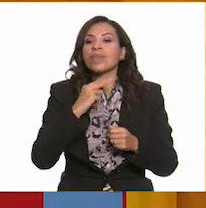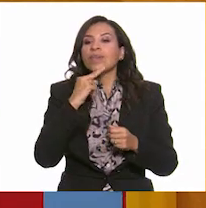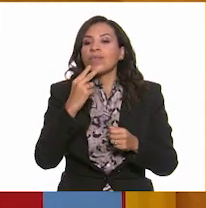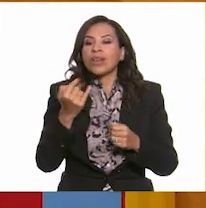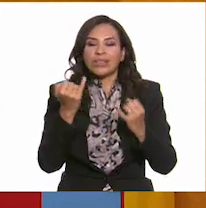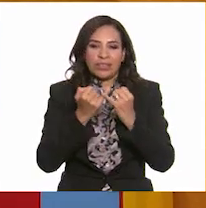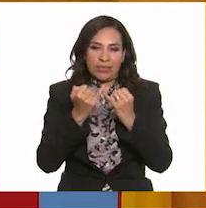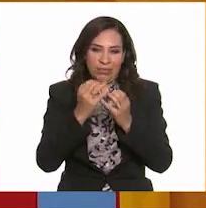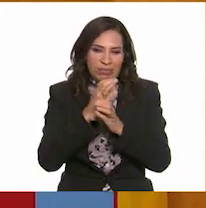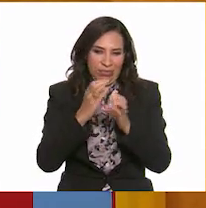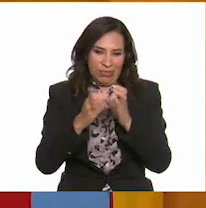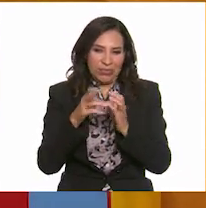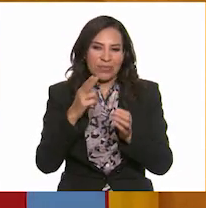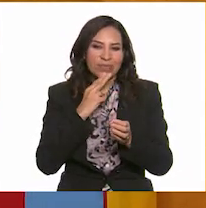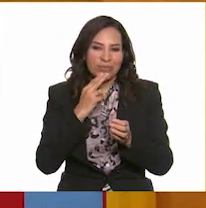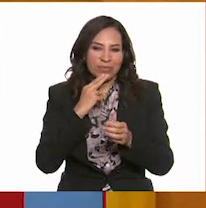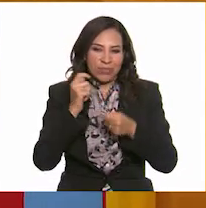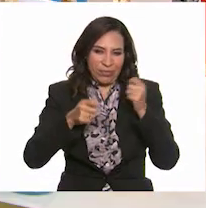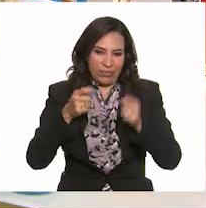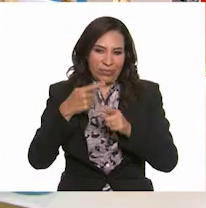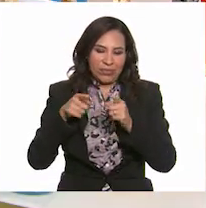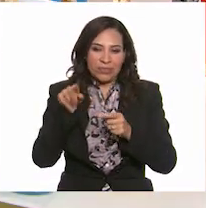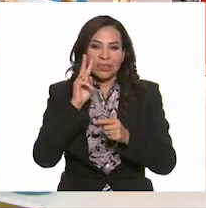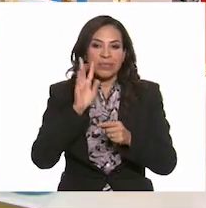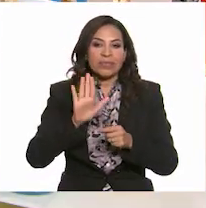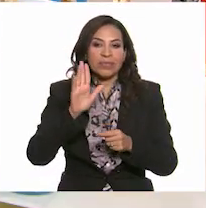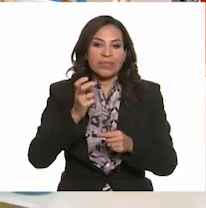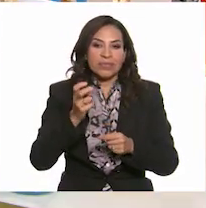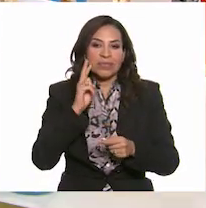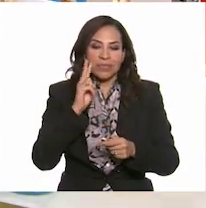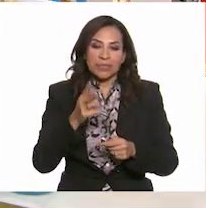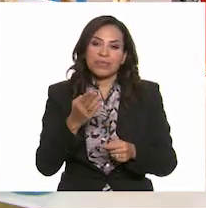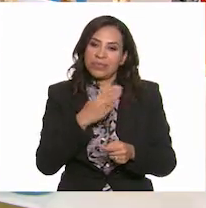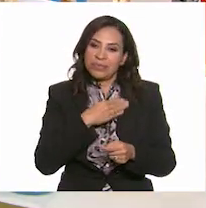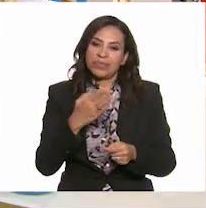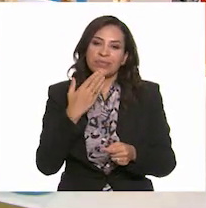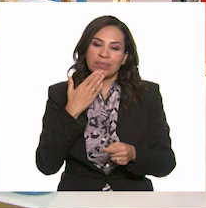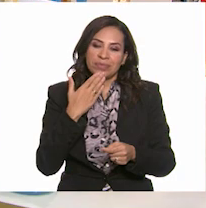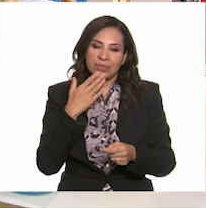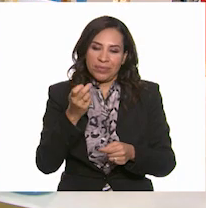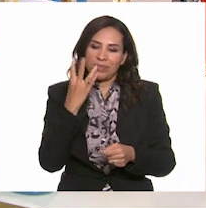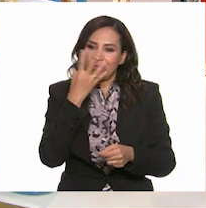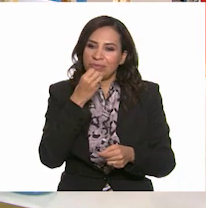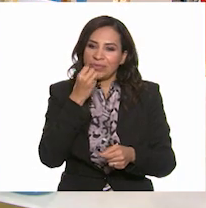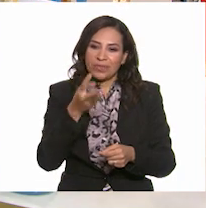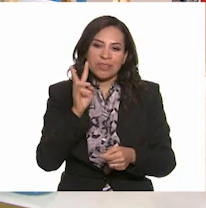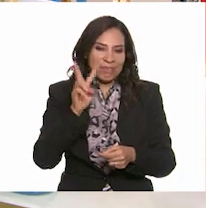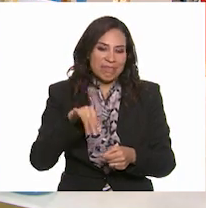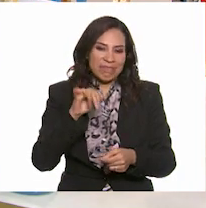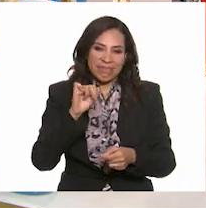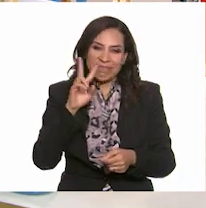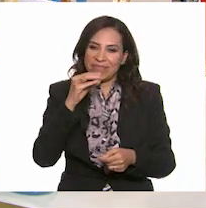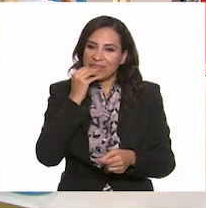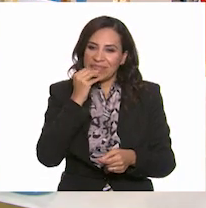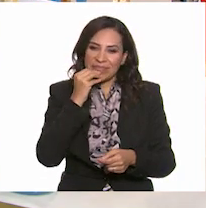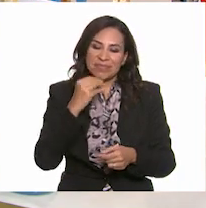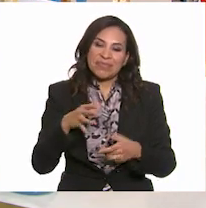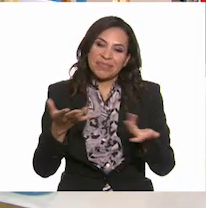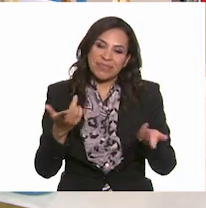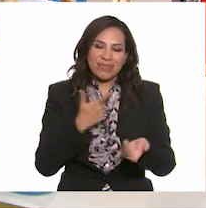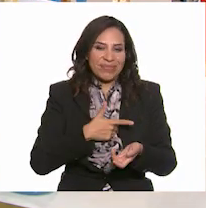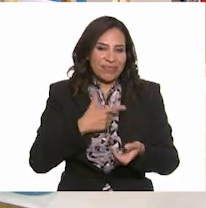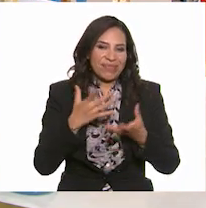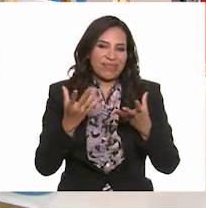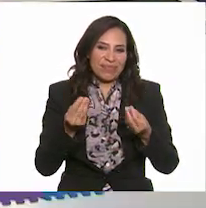y también sus instrumentos musicales. ¿Cierto? ¿Qué les pareció? Pues muchas gracias. La verdad estuvo padrísimo, ¿sí o no? Sí, padrísimo. Me